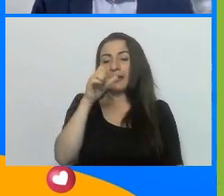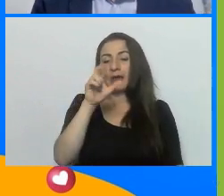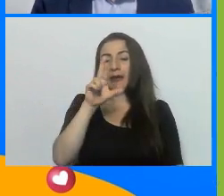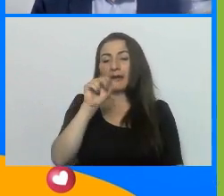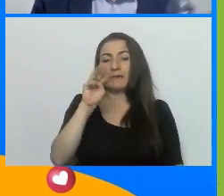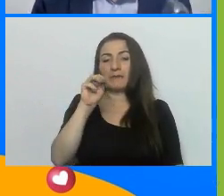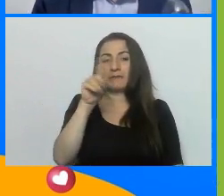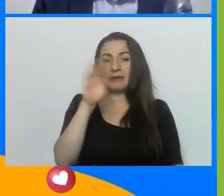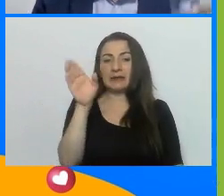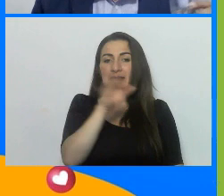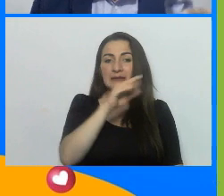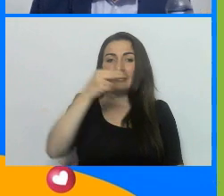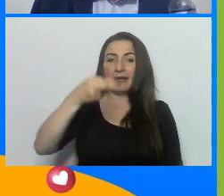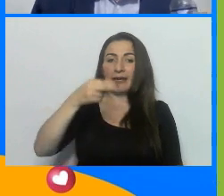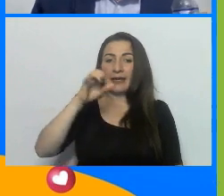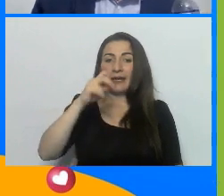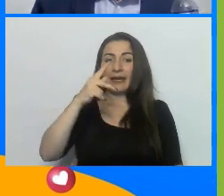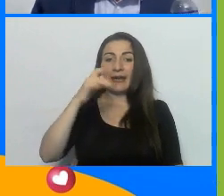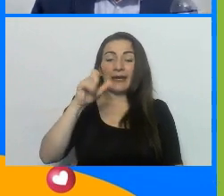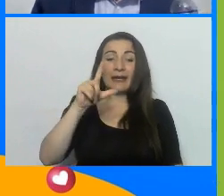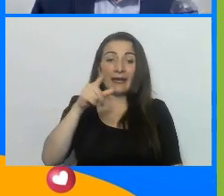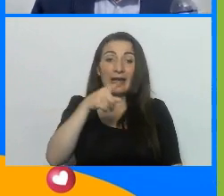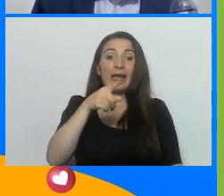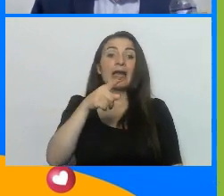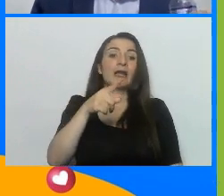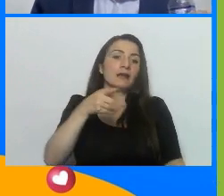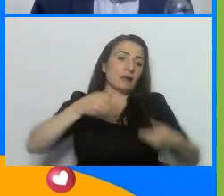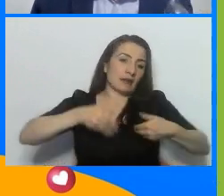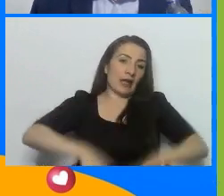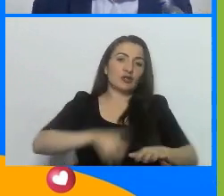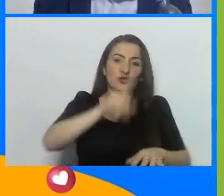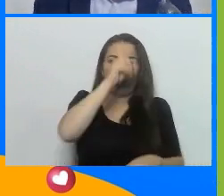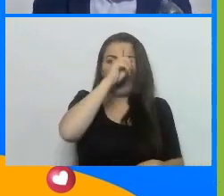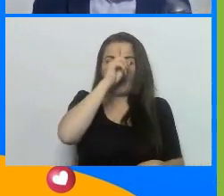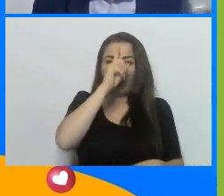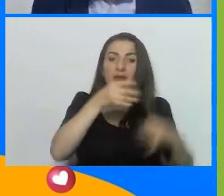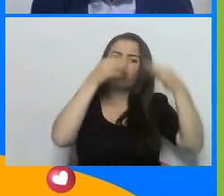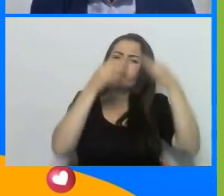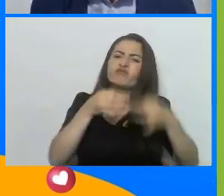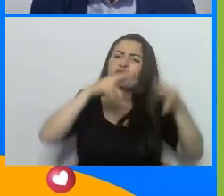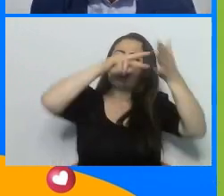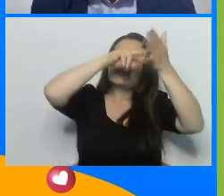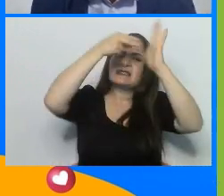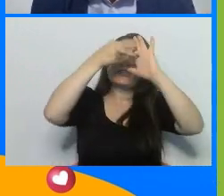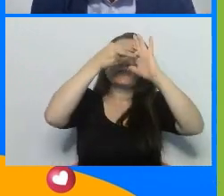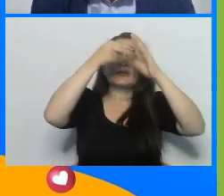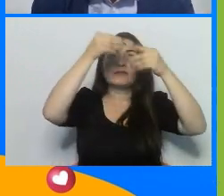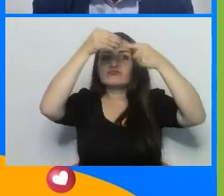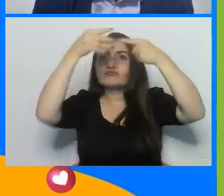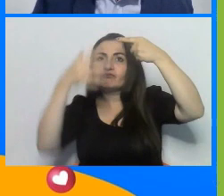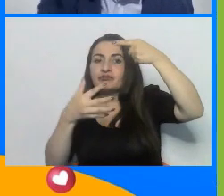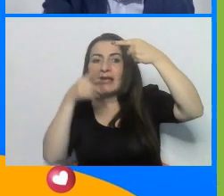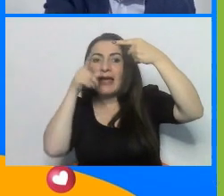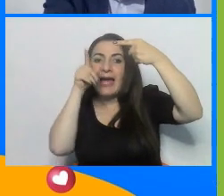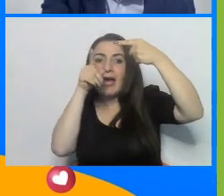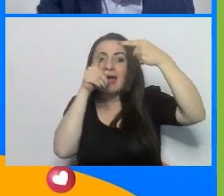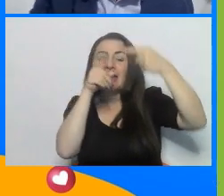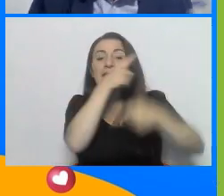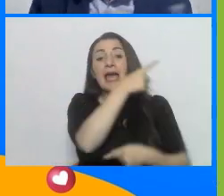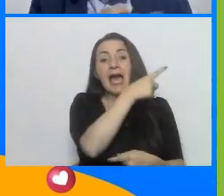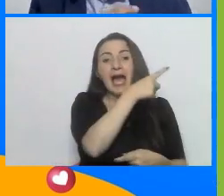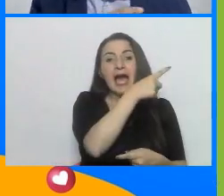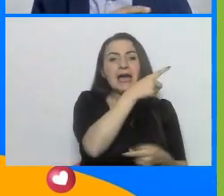quien fue el padre de la ecología. Por eso se la colocó ahí en alemán. Pero realmente, si yo voy a estudiar y digo qué